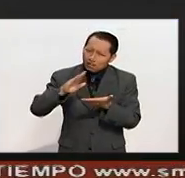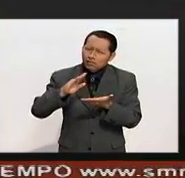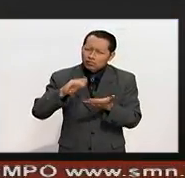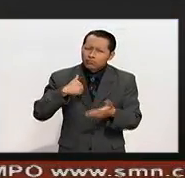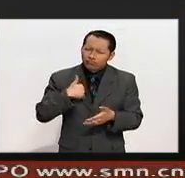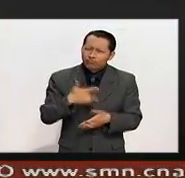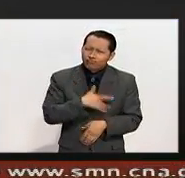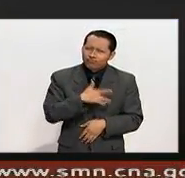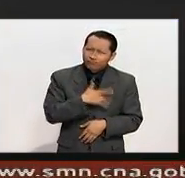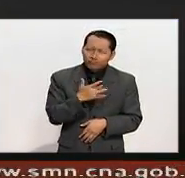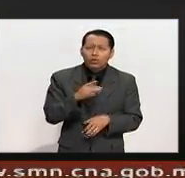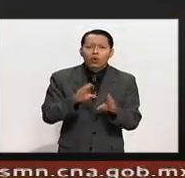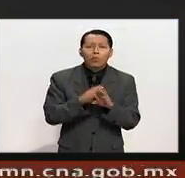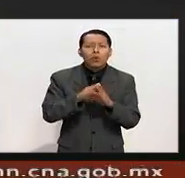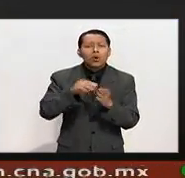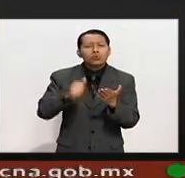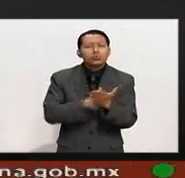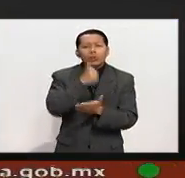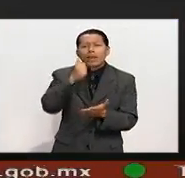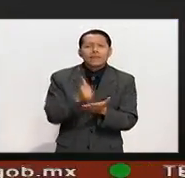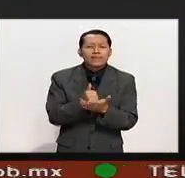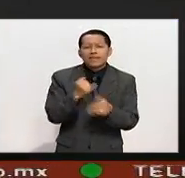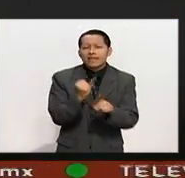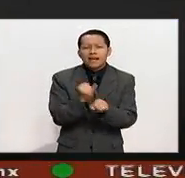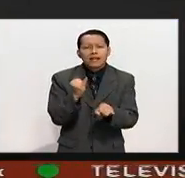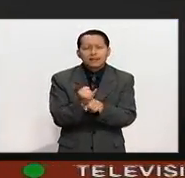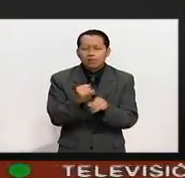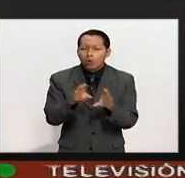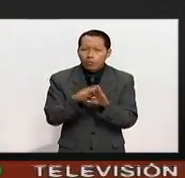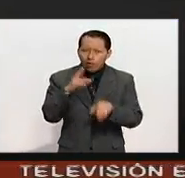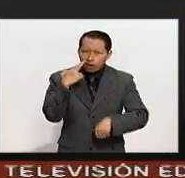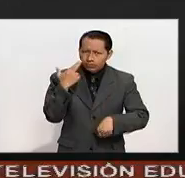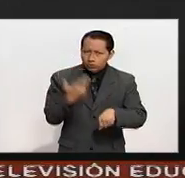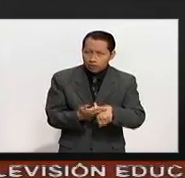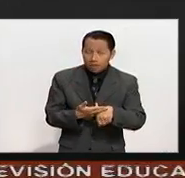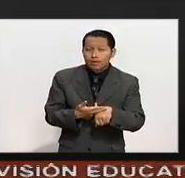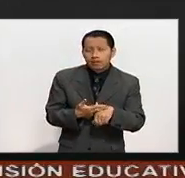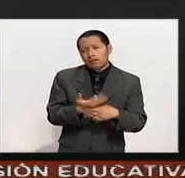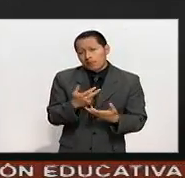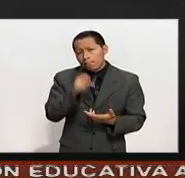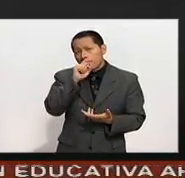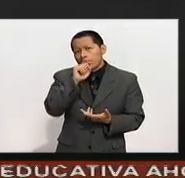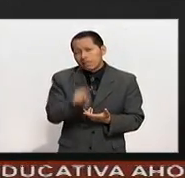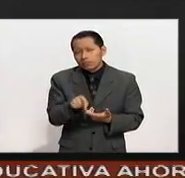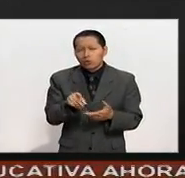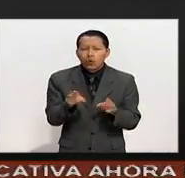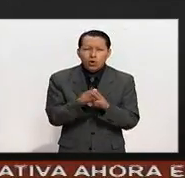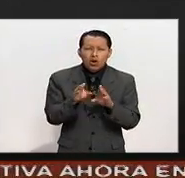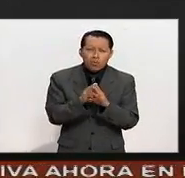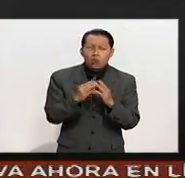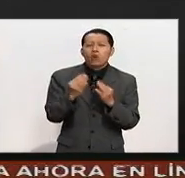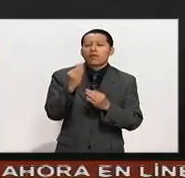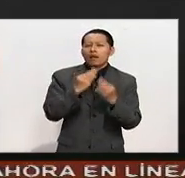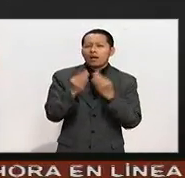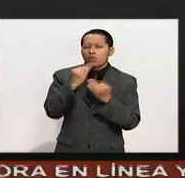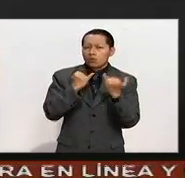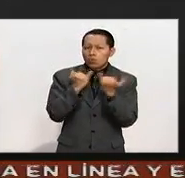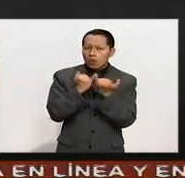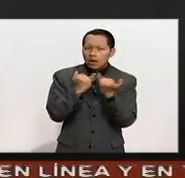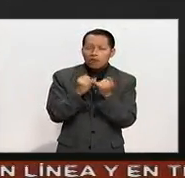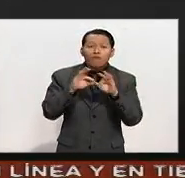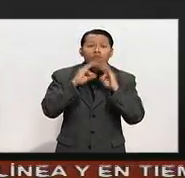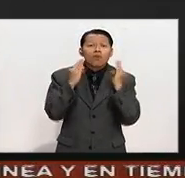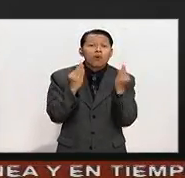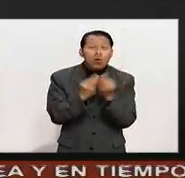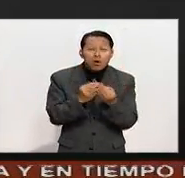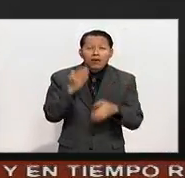que es la ciudadanía digital y empezar a hacernos responsables no solamente del trato que tengamos, sino también de la manera en las que estamos utilizando las